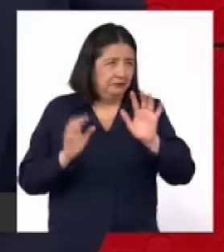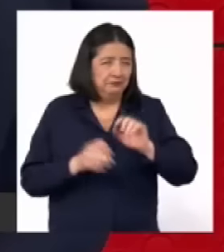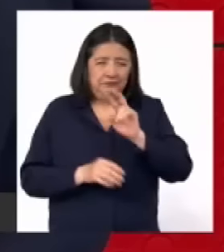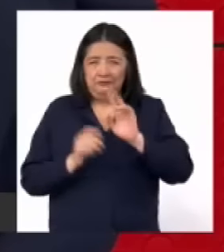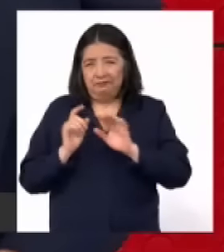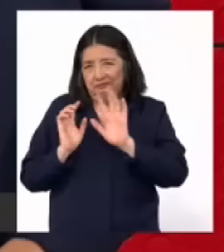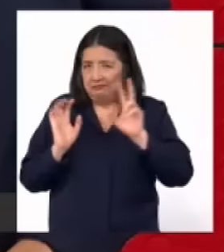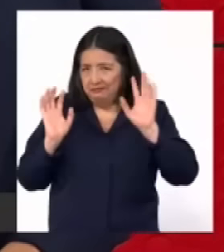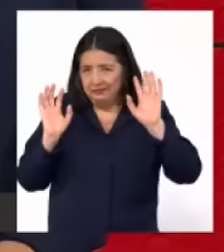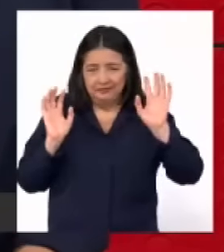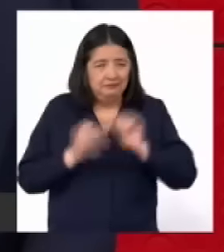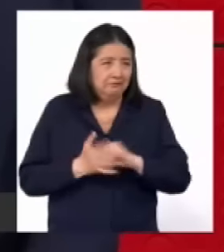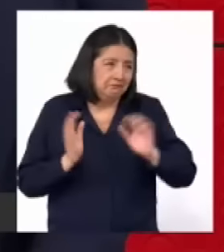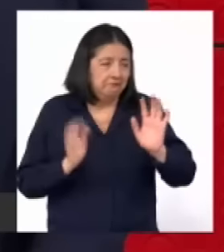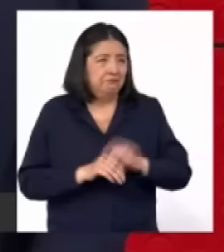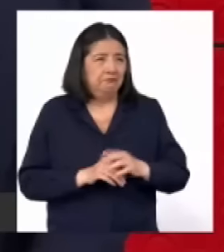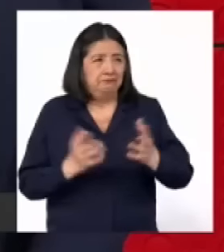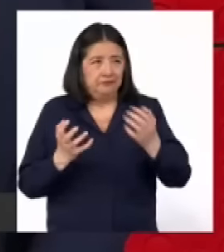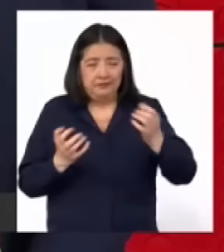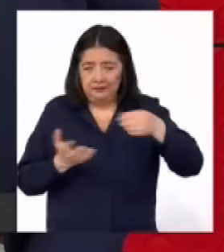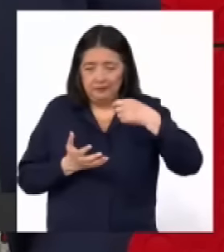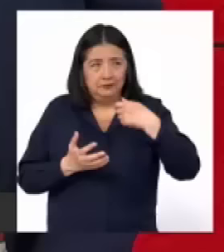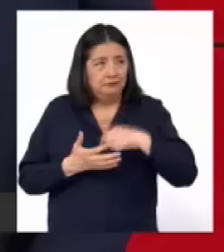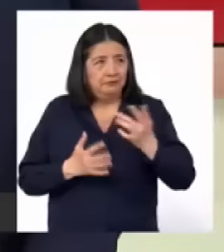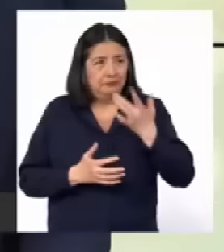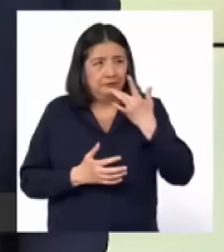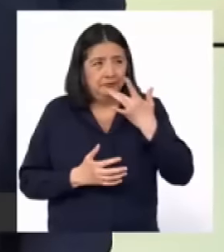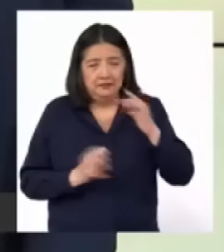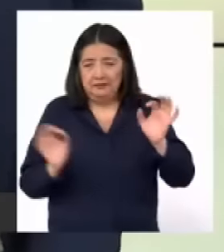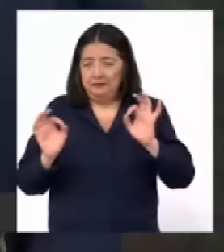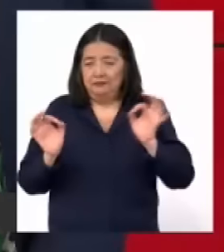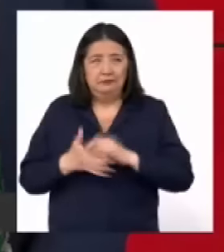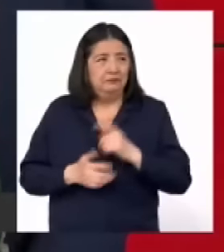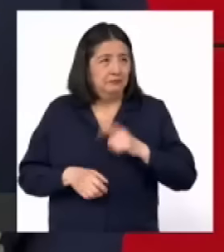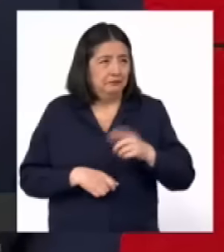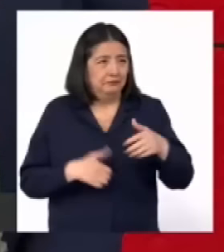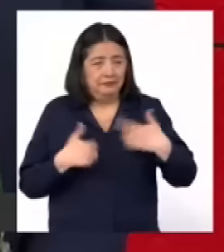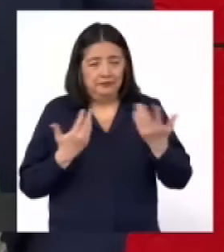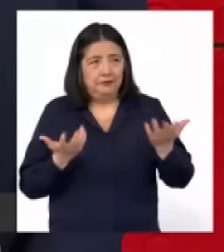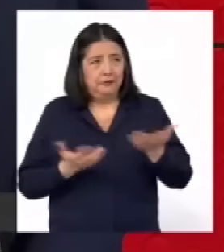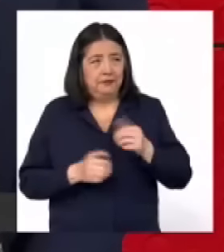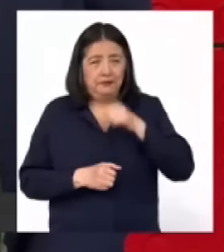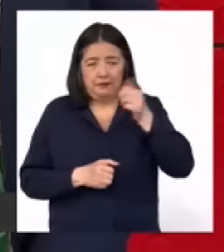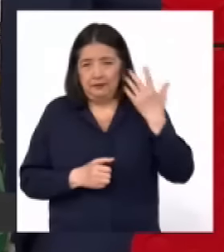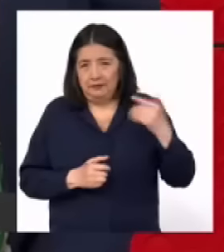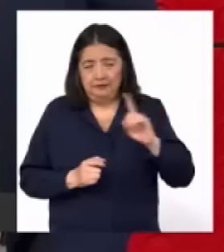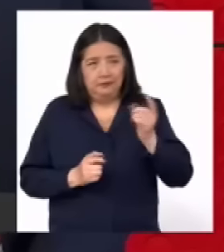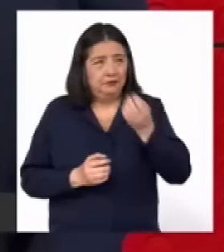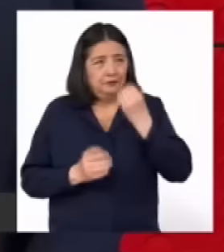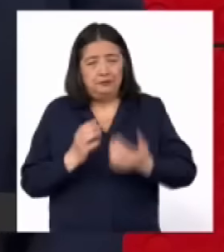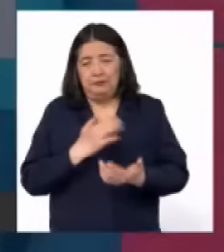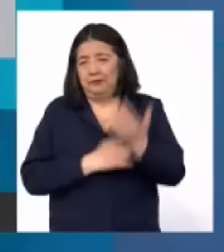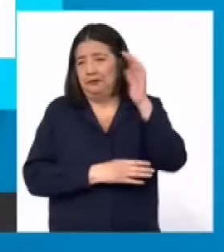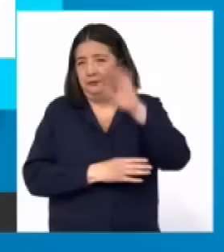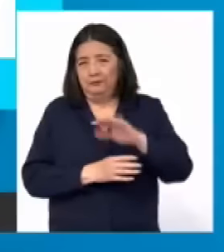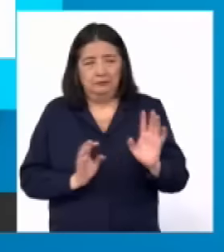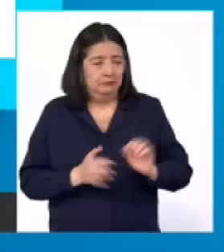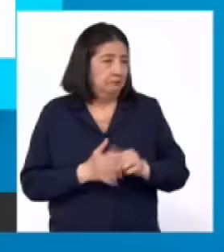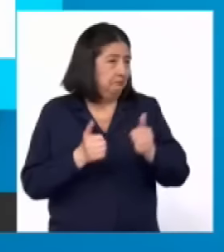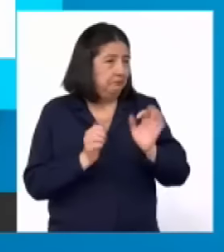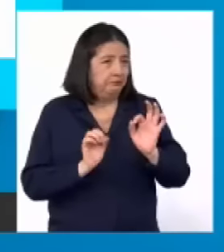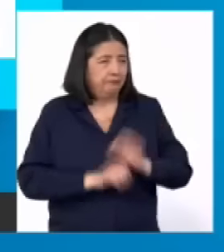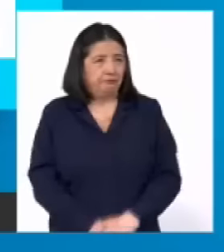menos. Sí. Queremos almorzar, queremos probar la comida. Hasta ahora no hemos tenido ocasión de hacerlo aquí. Ayer no comimos todo el día. Muy